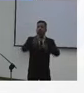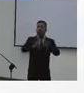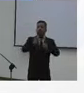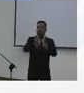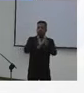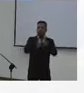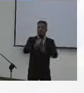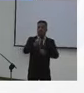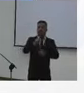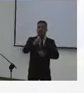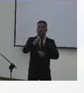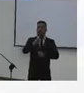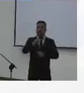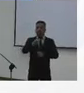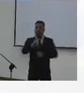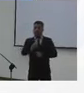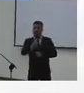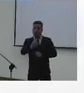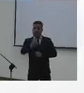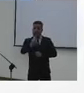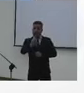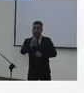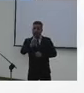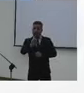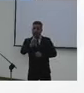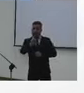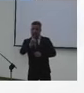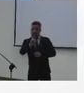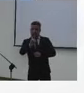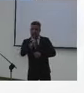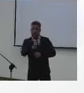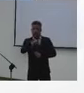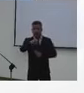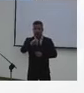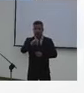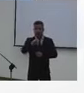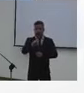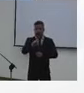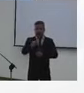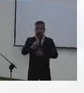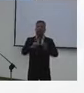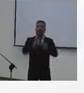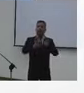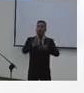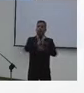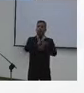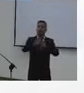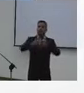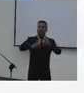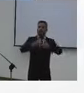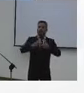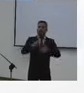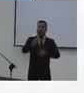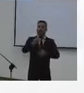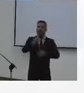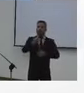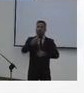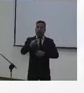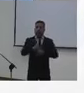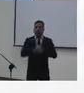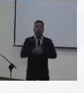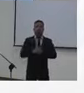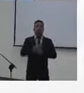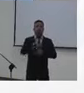Quindío, Fernando Augusto Pavaneso. Saludar al secretario de Deporte, Recreación y Cultura de Risaralda, Luis Fernando Duque.